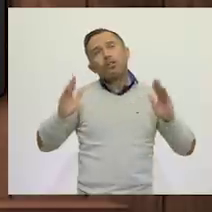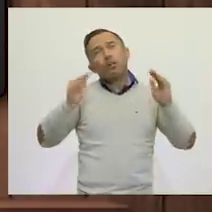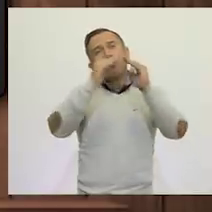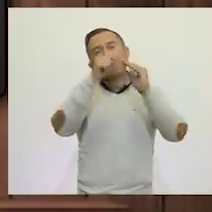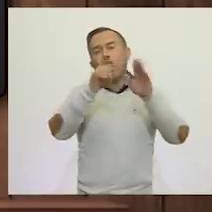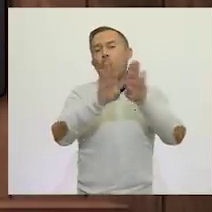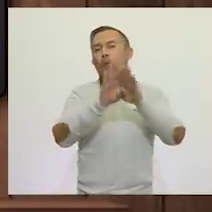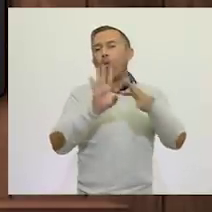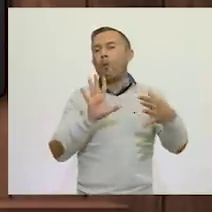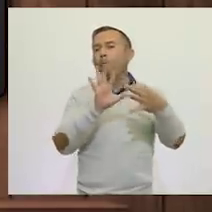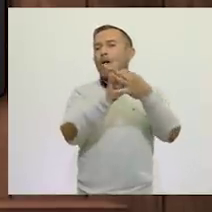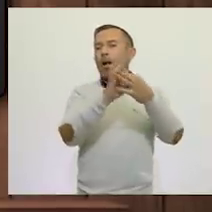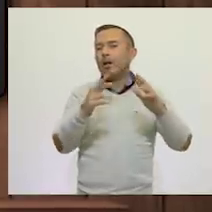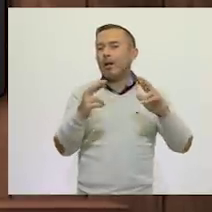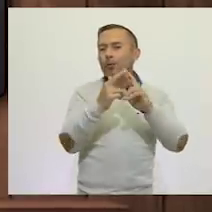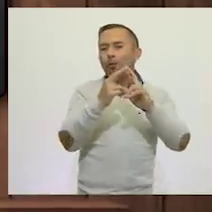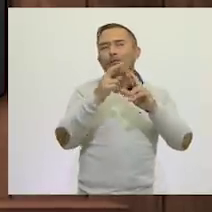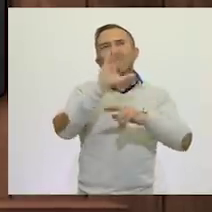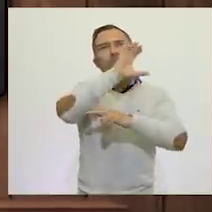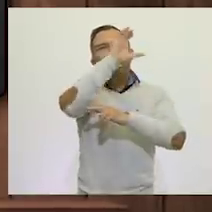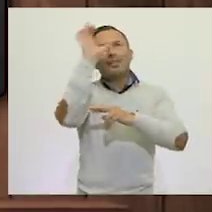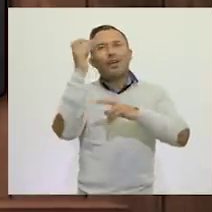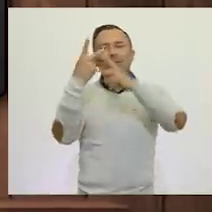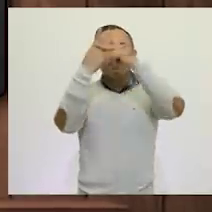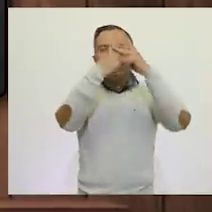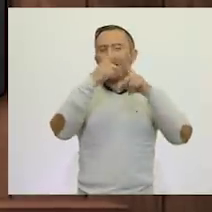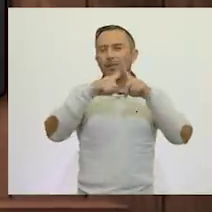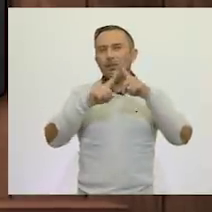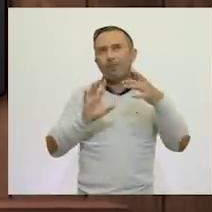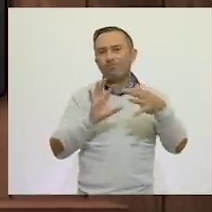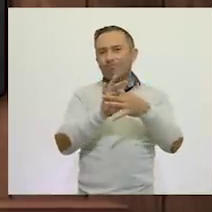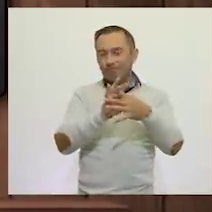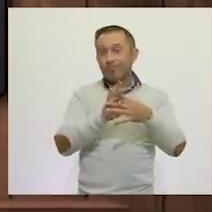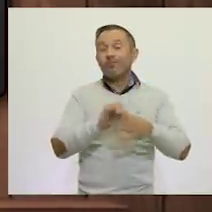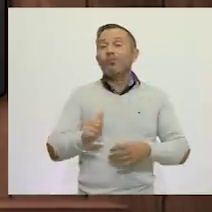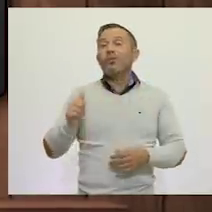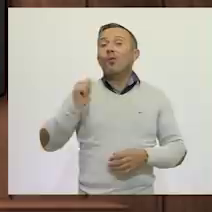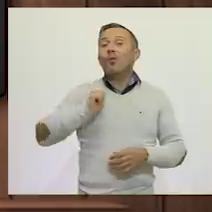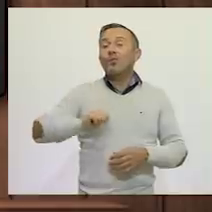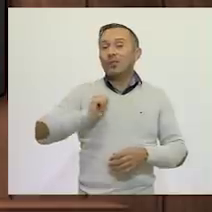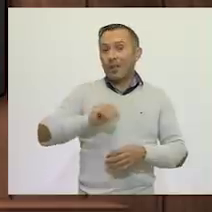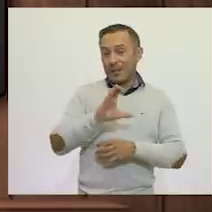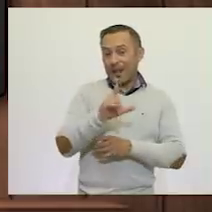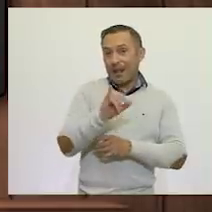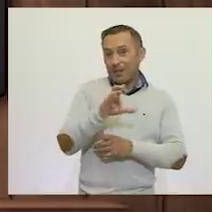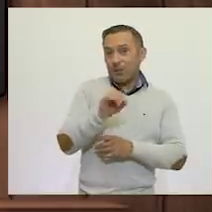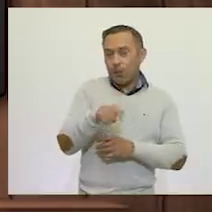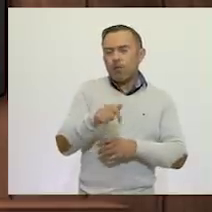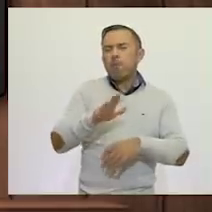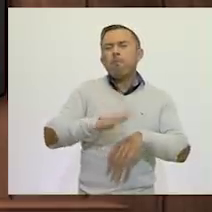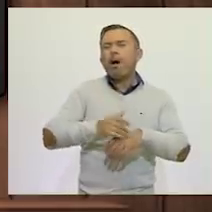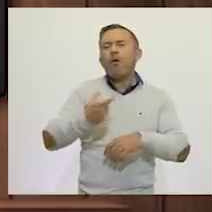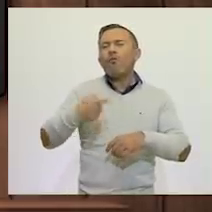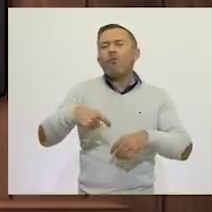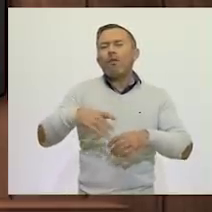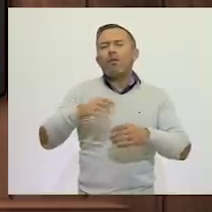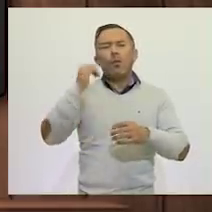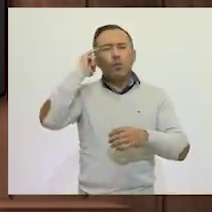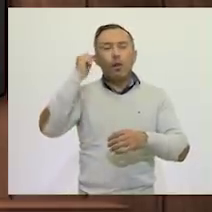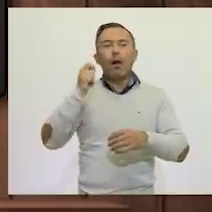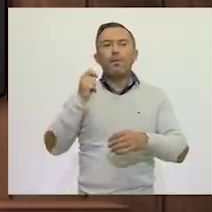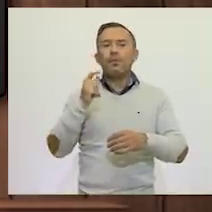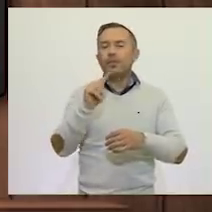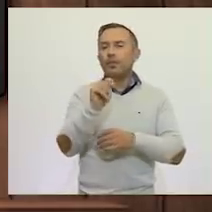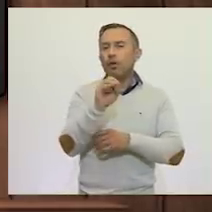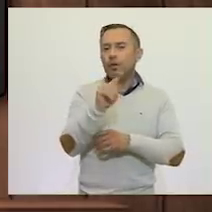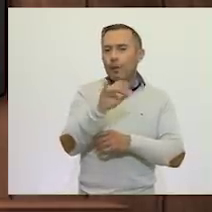la religión y los saberes astrológicos. Las civilizaciones más poderosas del clásico mesoamericano fueron la teotihuacana, la maya y